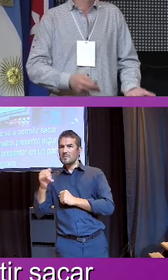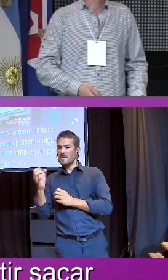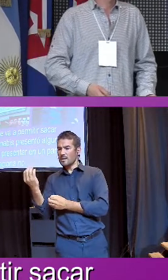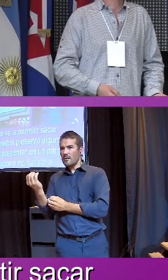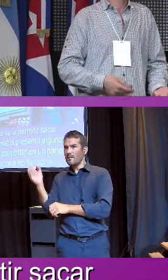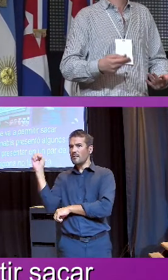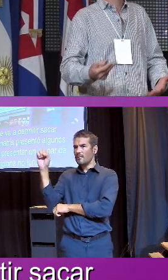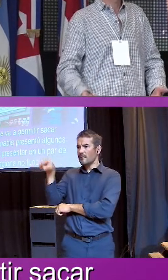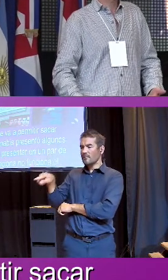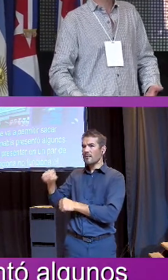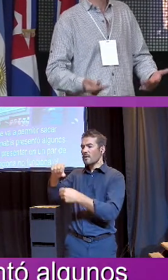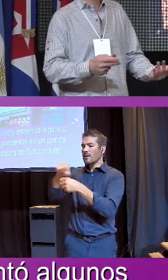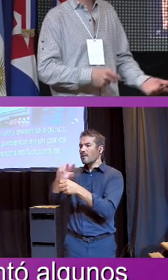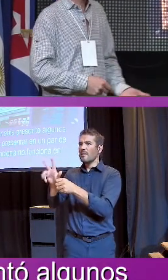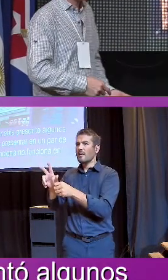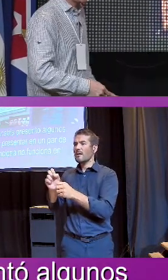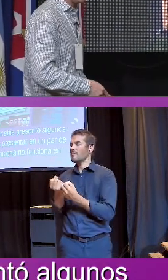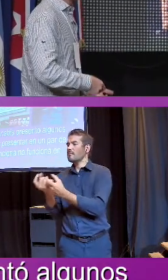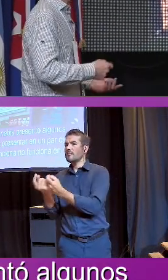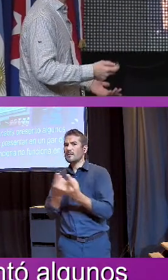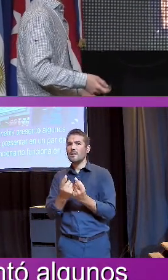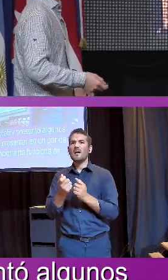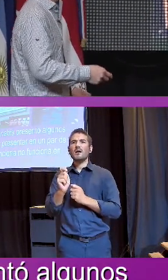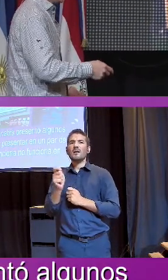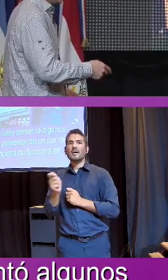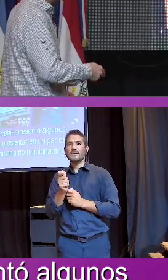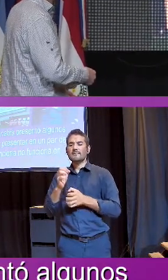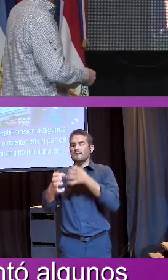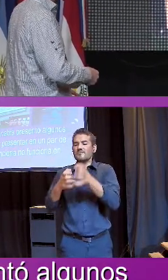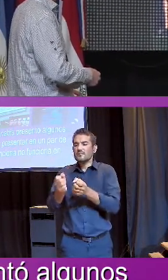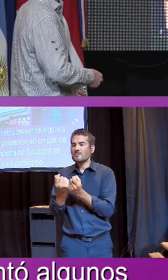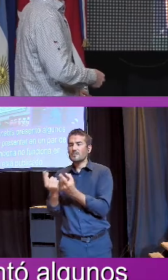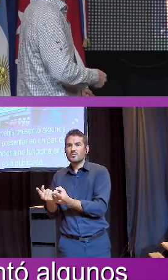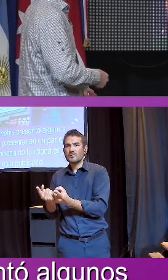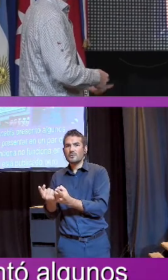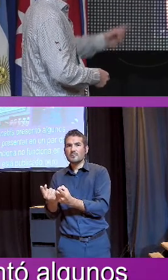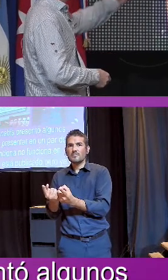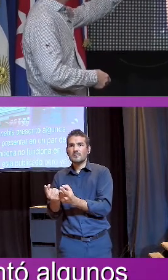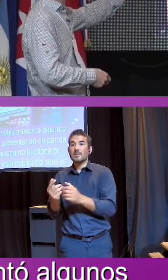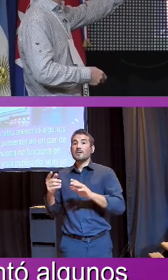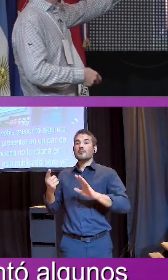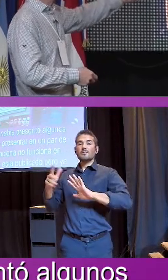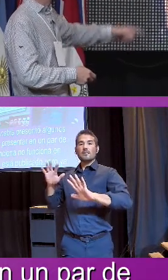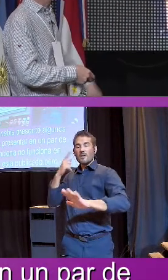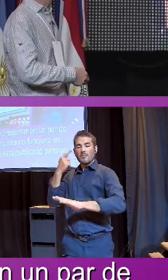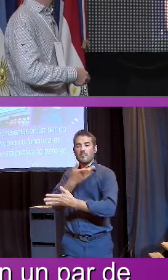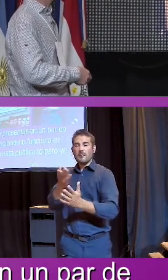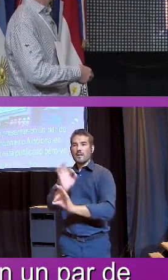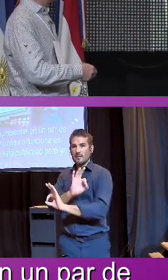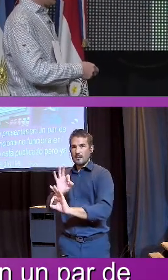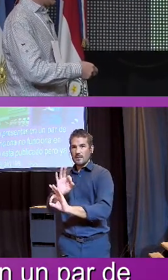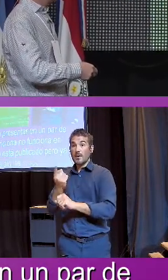funciona? ¿En quién? ¿A qué dosis? ¿Sí? Eso todavía no está publicado, pero ya nos adelantó algo. Pero también midió los